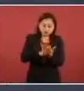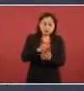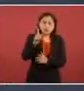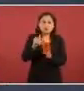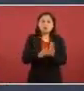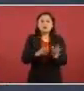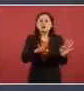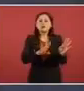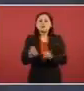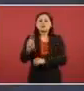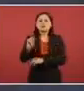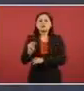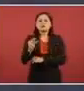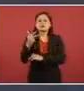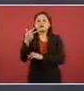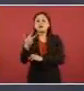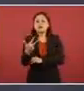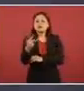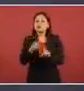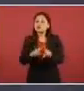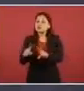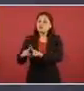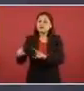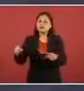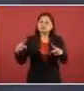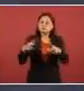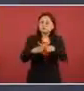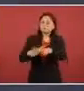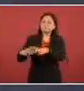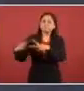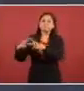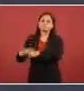1,898 enfrentamientos en los que murieron